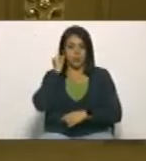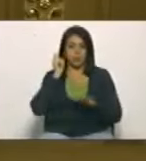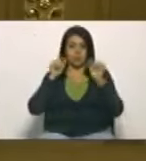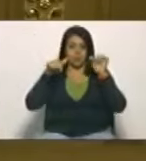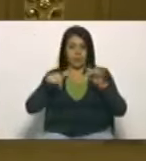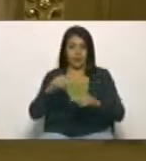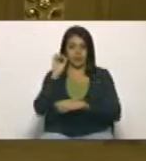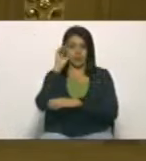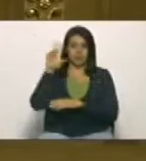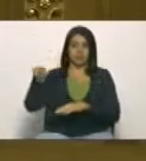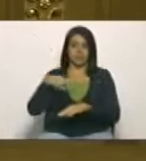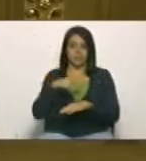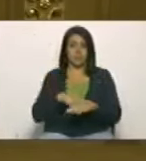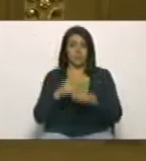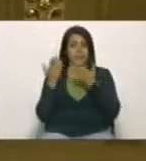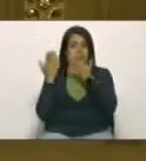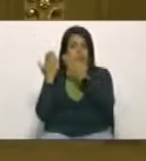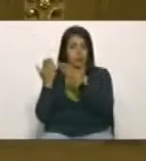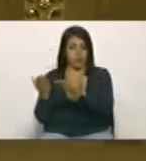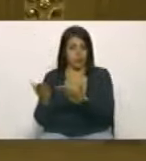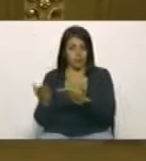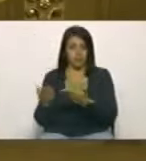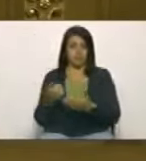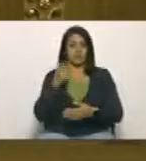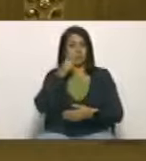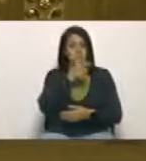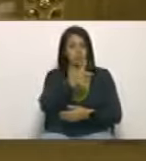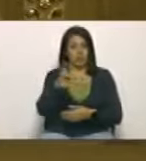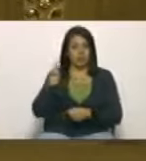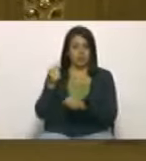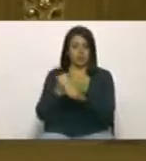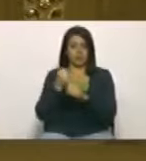Esta Asamblea Nacional es de ustedes, es de ese pueblo